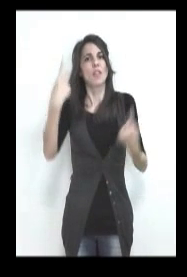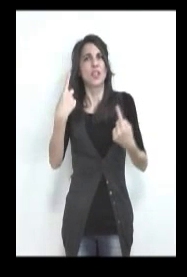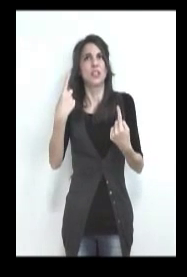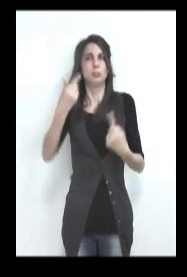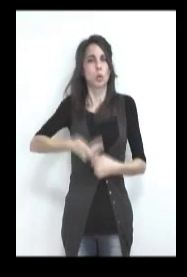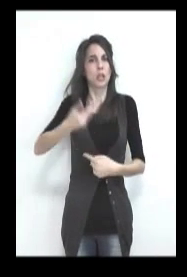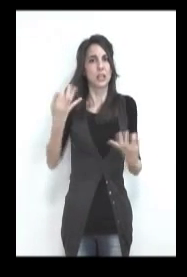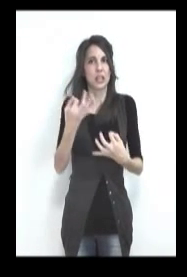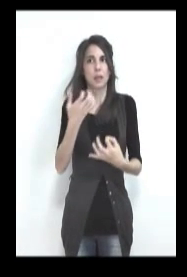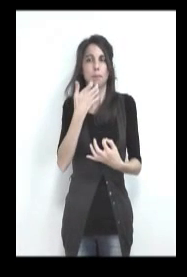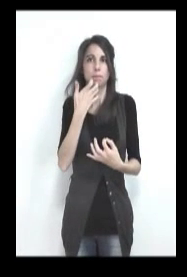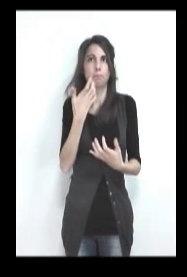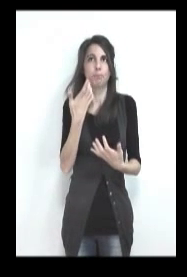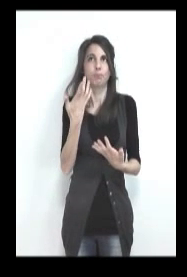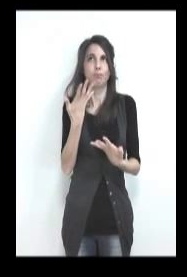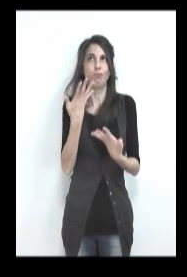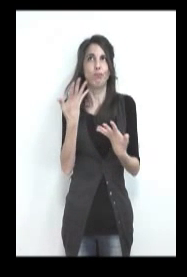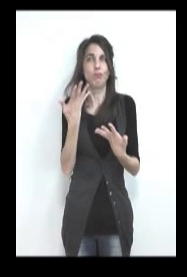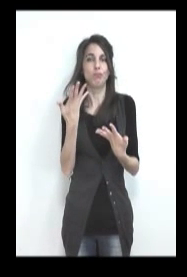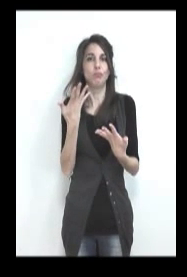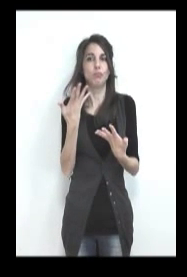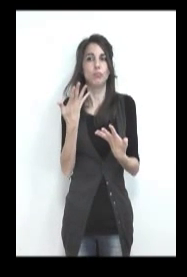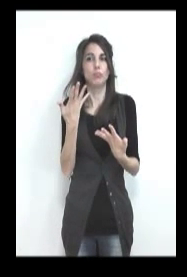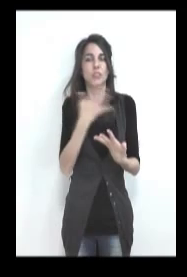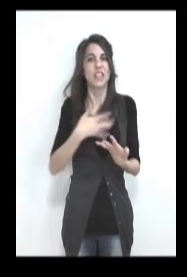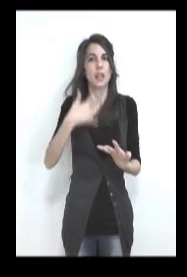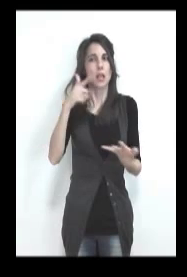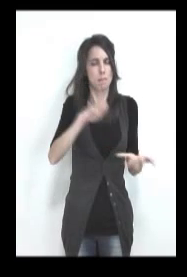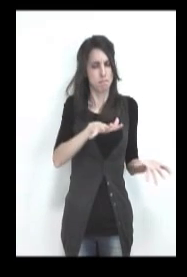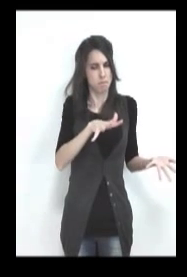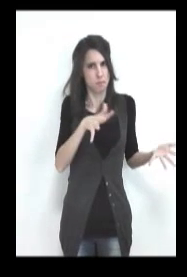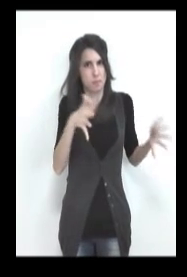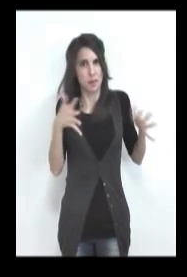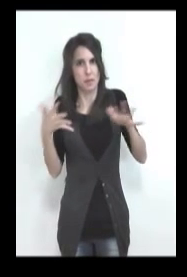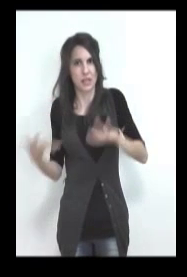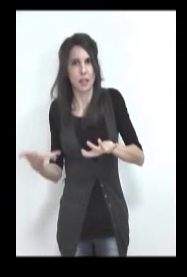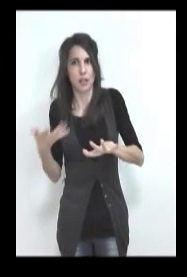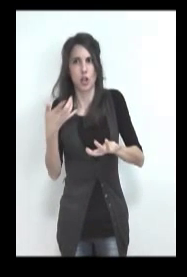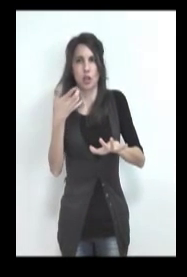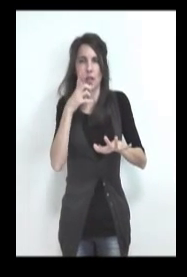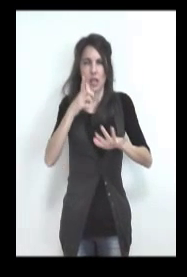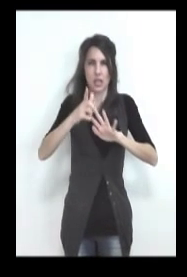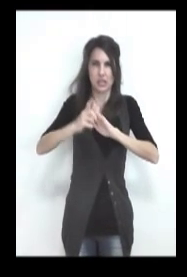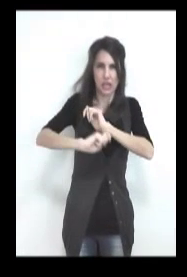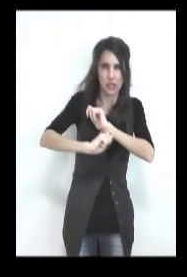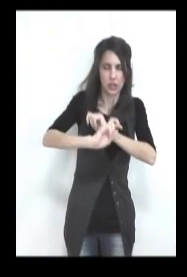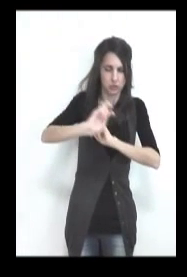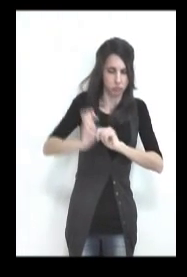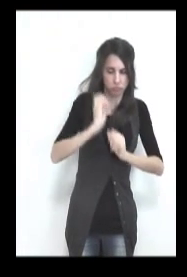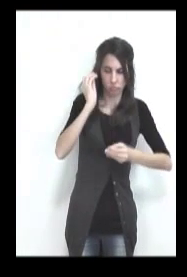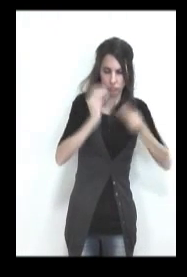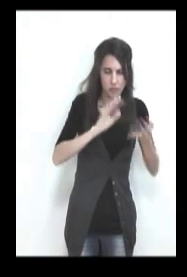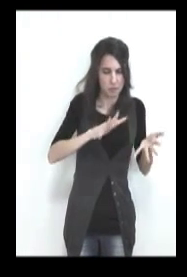forma, esto no pasa por una implementación de una serie de estrategias, sino